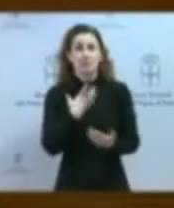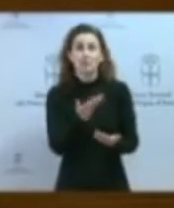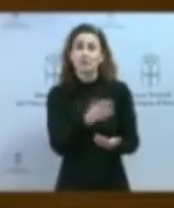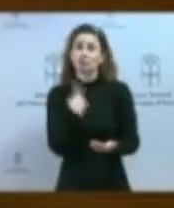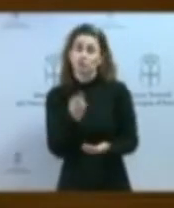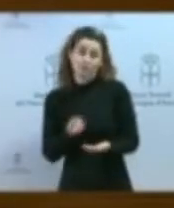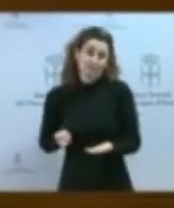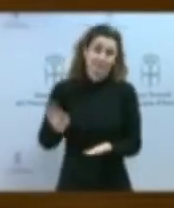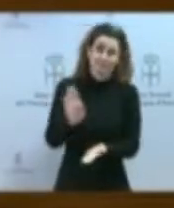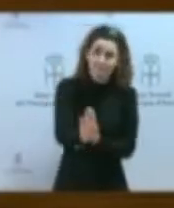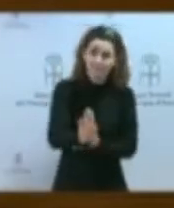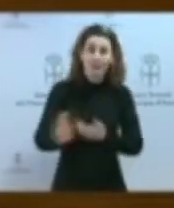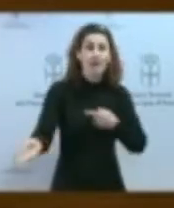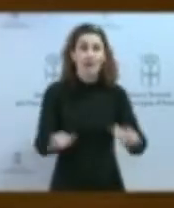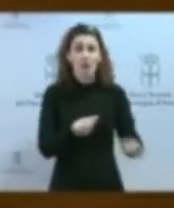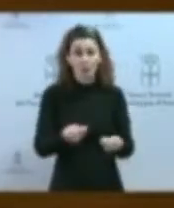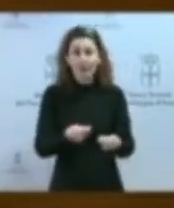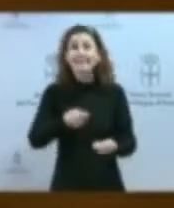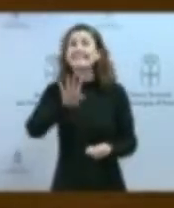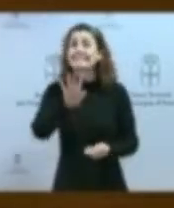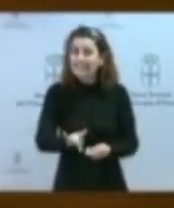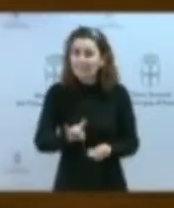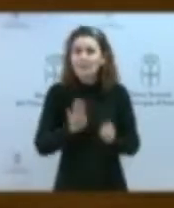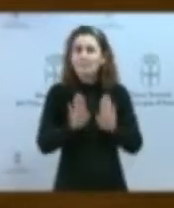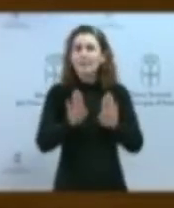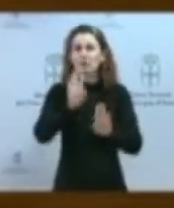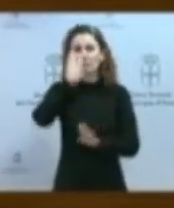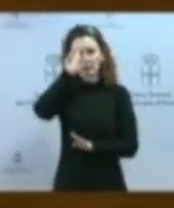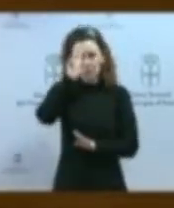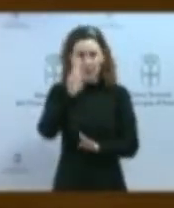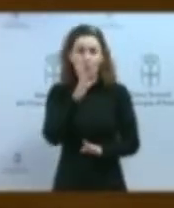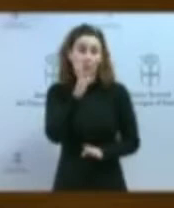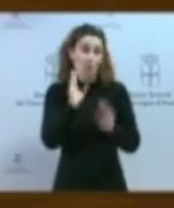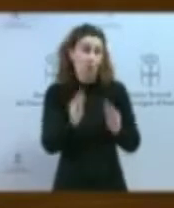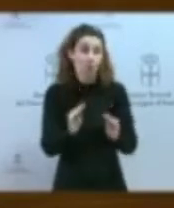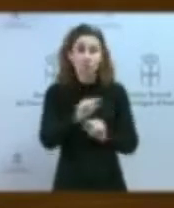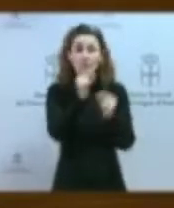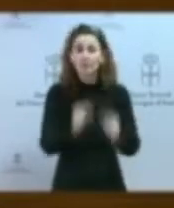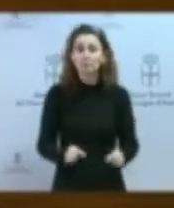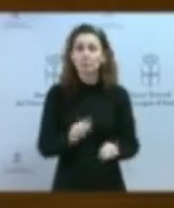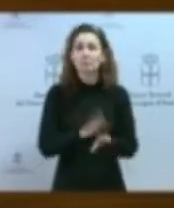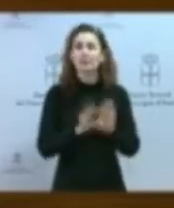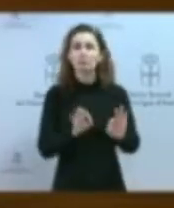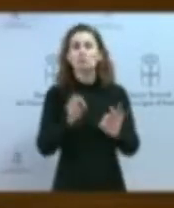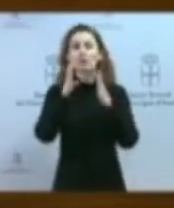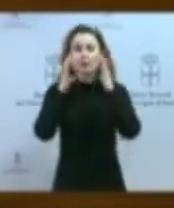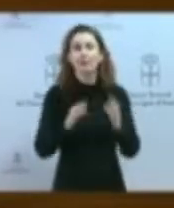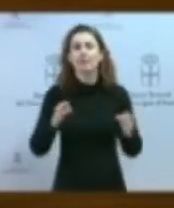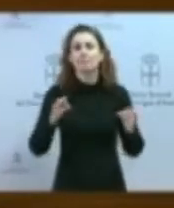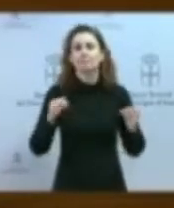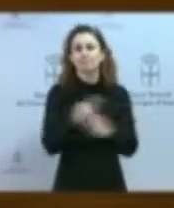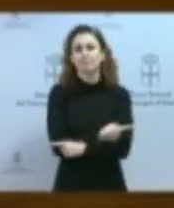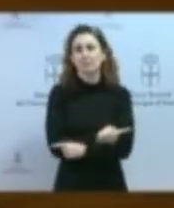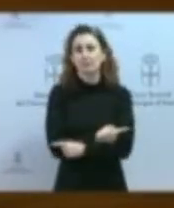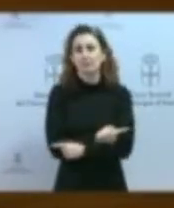preocupa que presupuestos diseñados para hacer encajar ideas contradictorias terminen por sacrificar buenas ideas que Asturias necesita y que